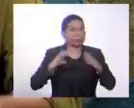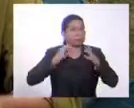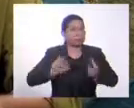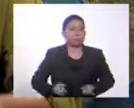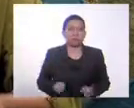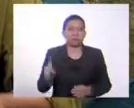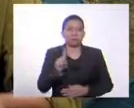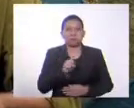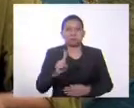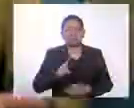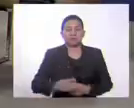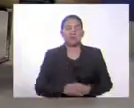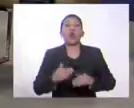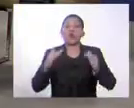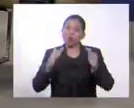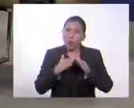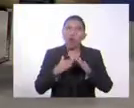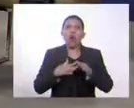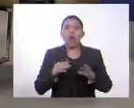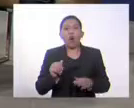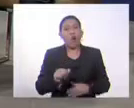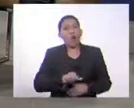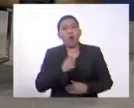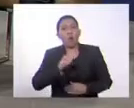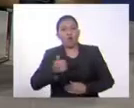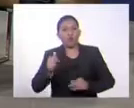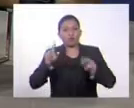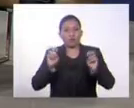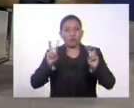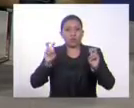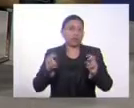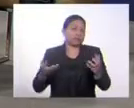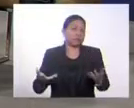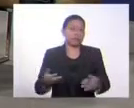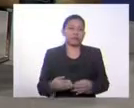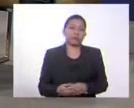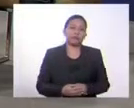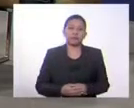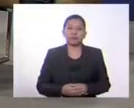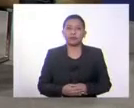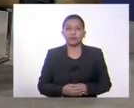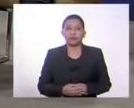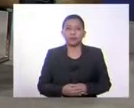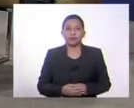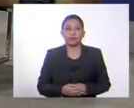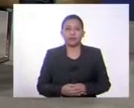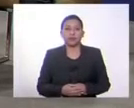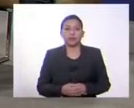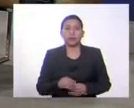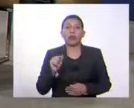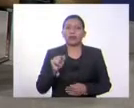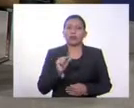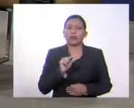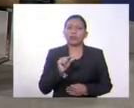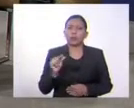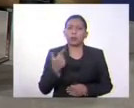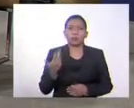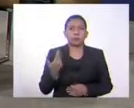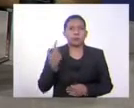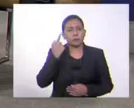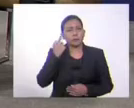¿no? Excelente. Hay un nombre que también forma parte de la historia de la construcción de lo que estamos hablando,